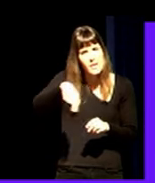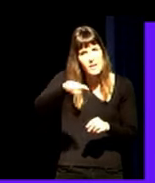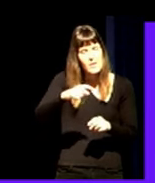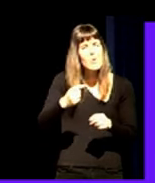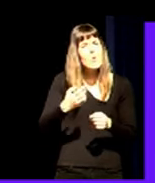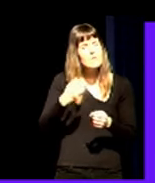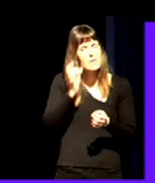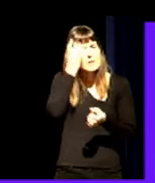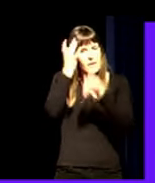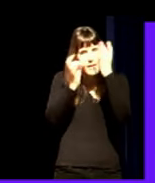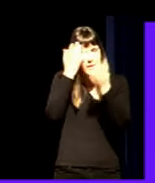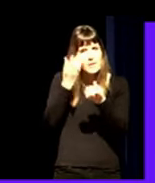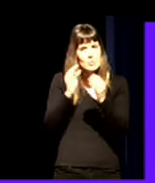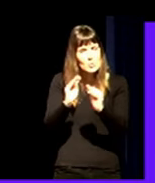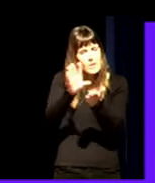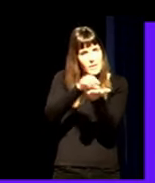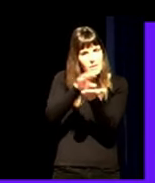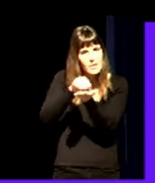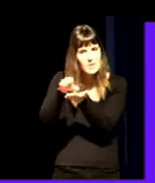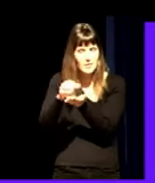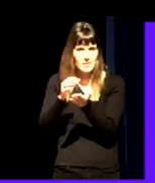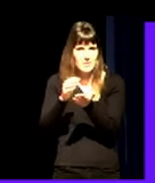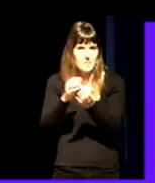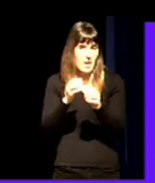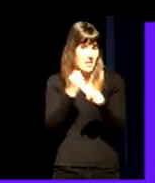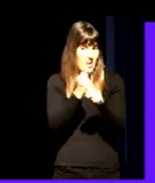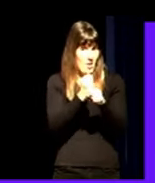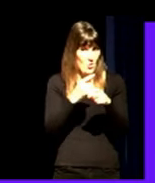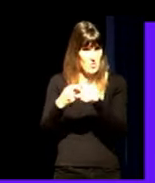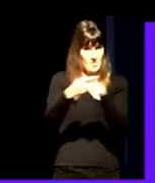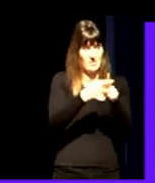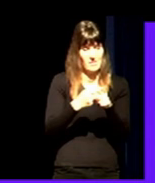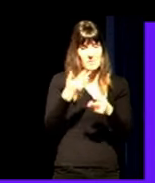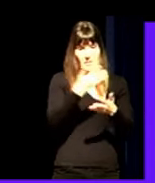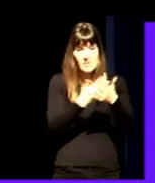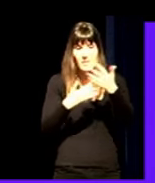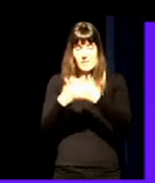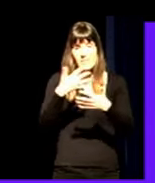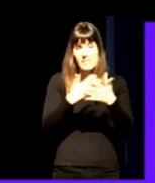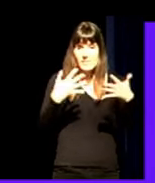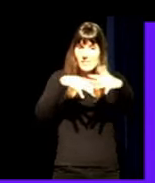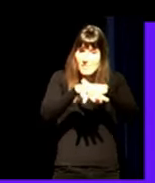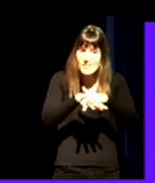aportar en esta tarea colectiva que es la protección, ¿no?